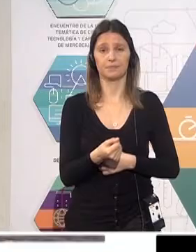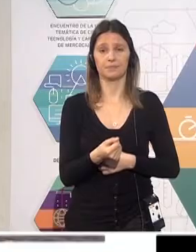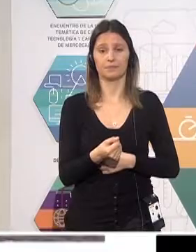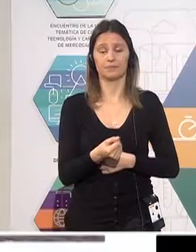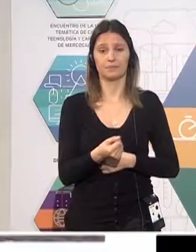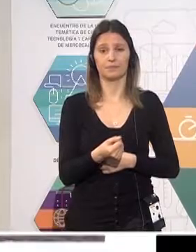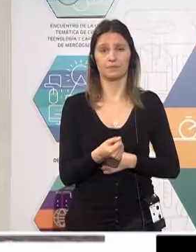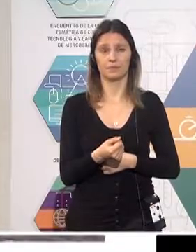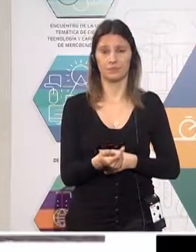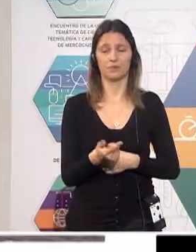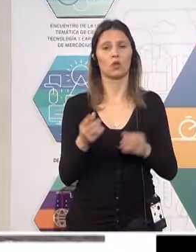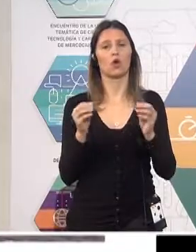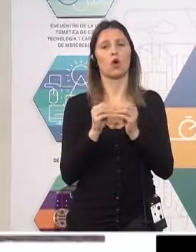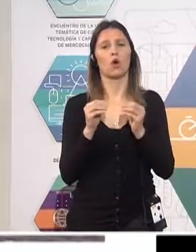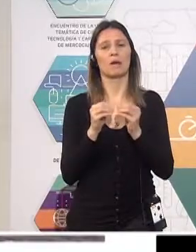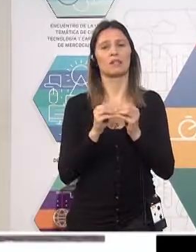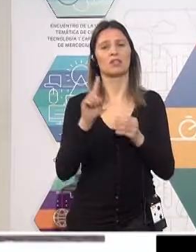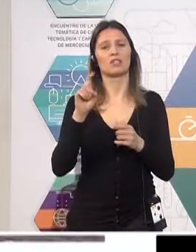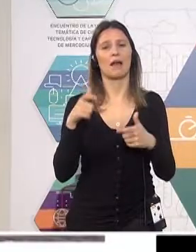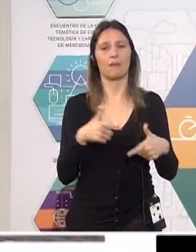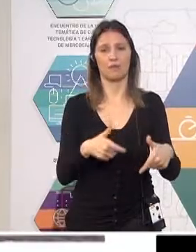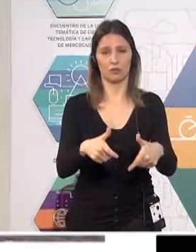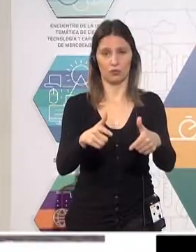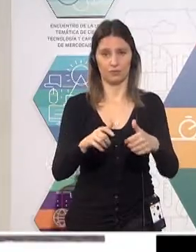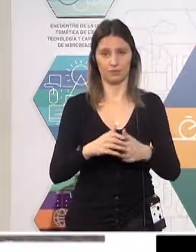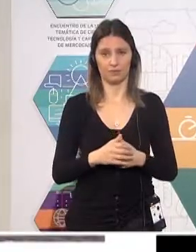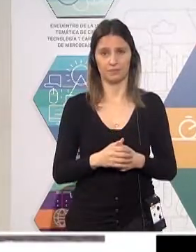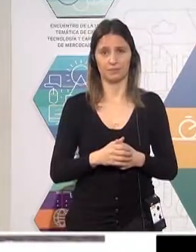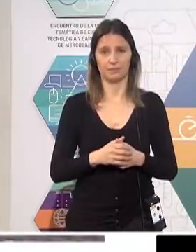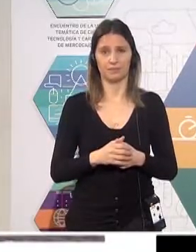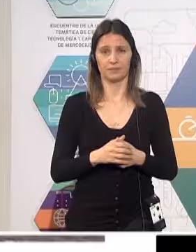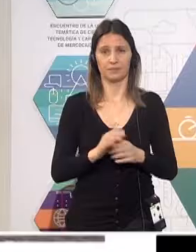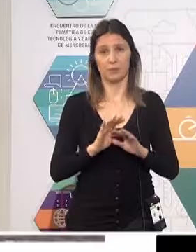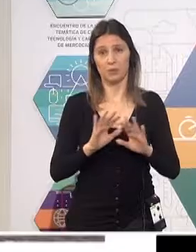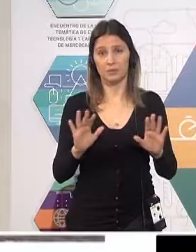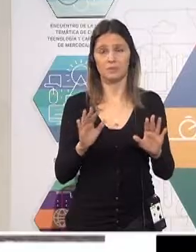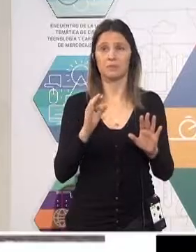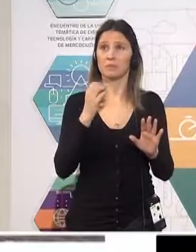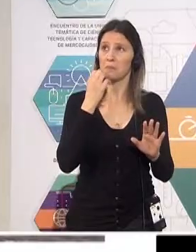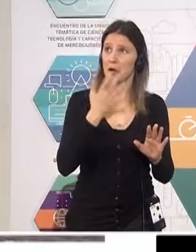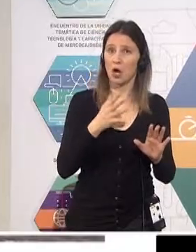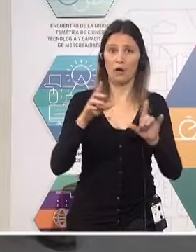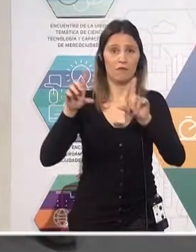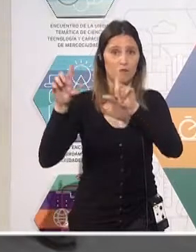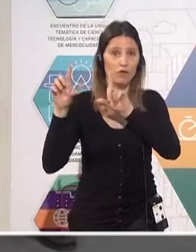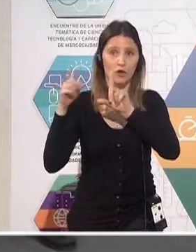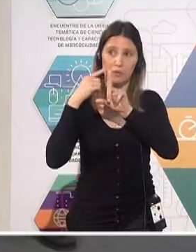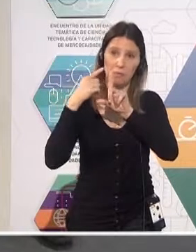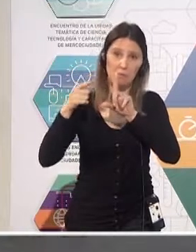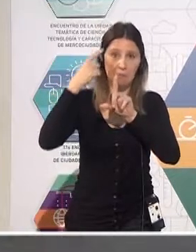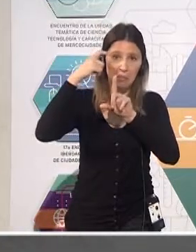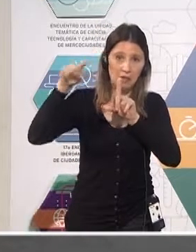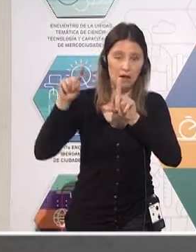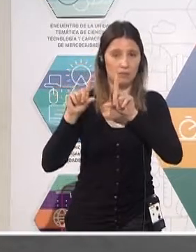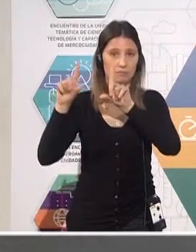con los compañeros de saneamiento y bueno no sé si son las mejores imágenes son las que se me ocurrieron